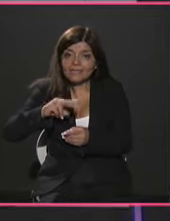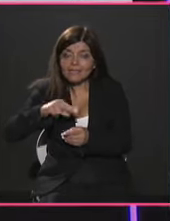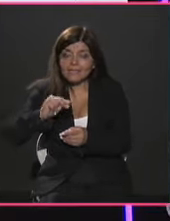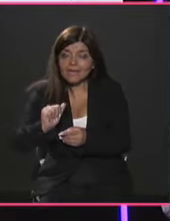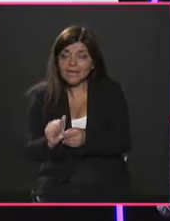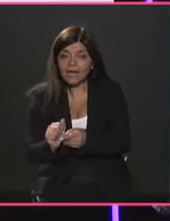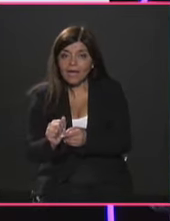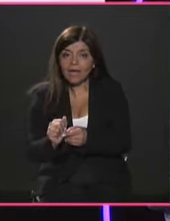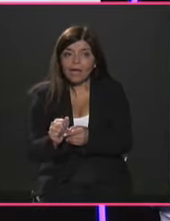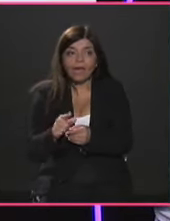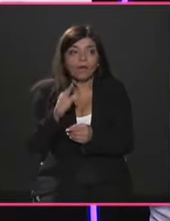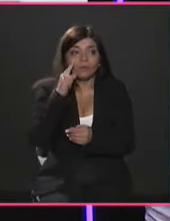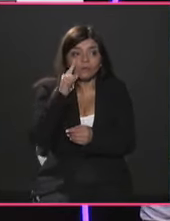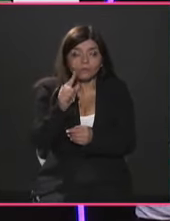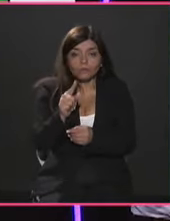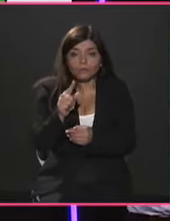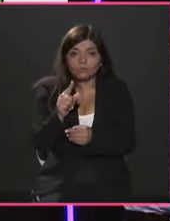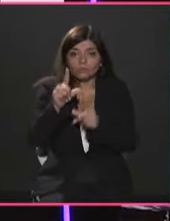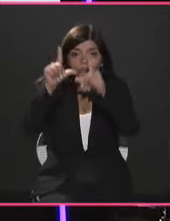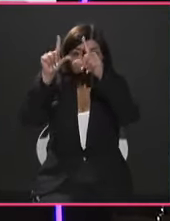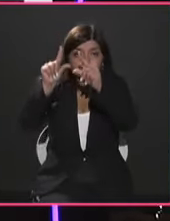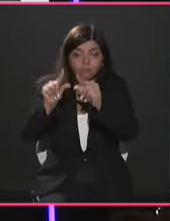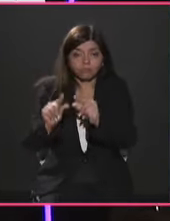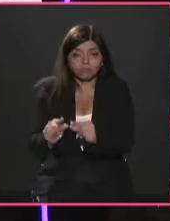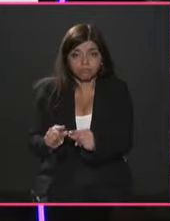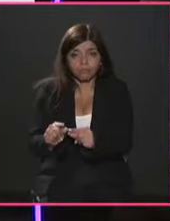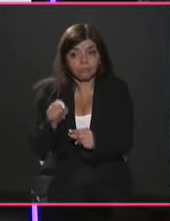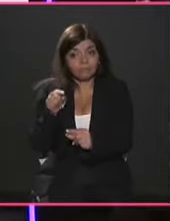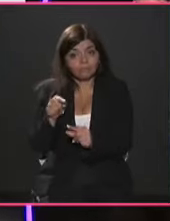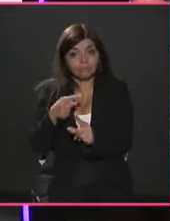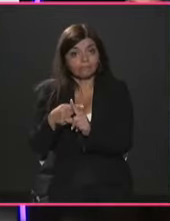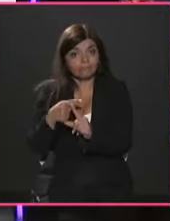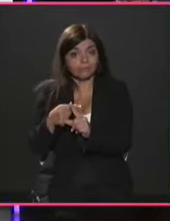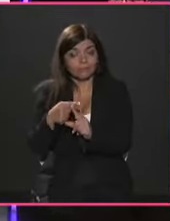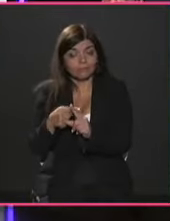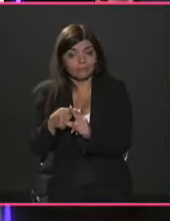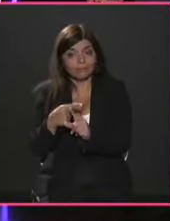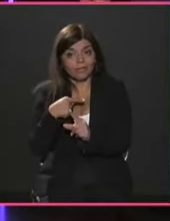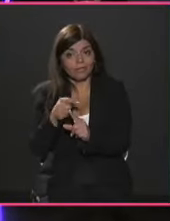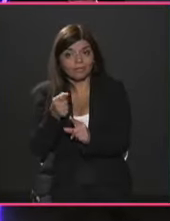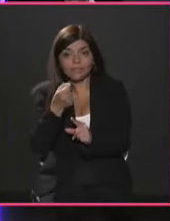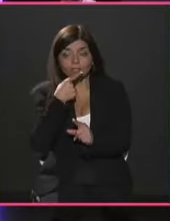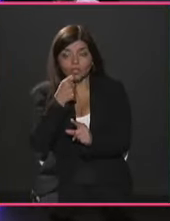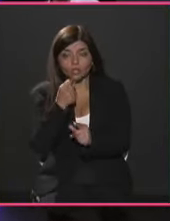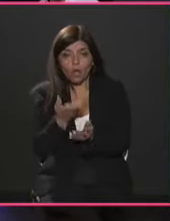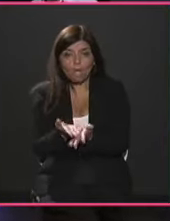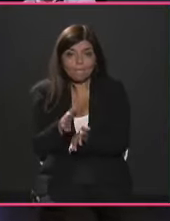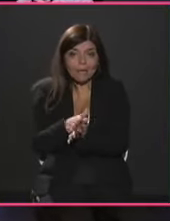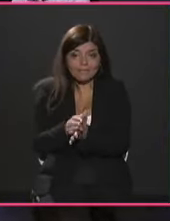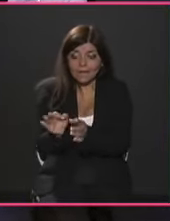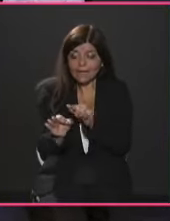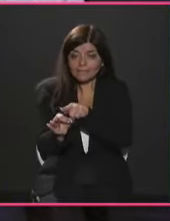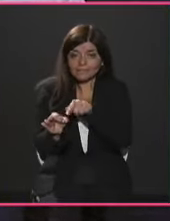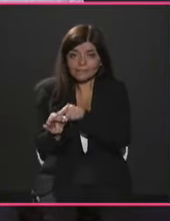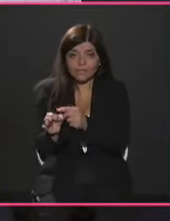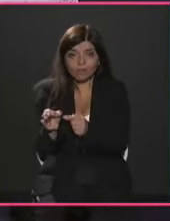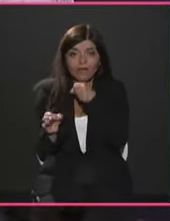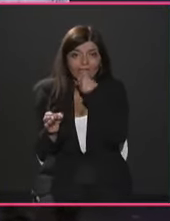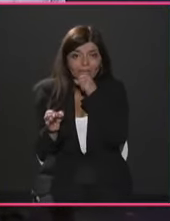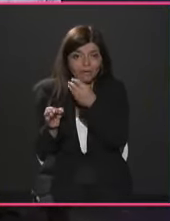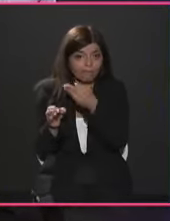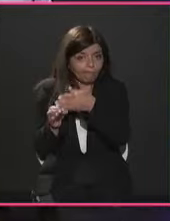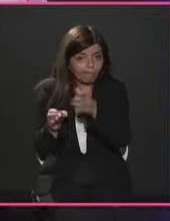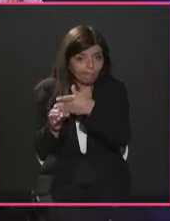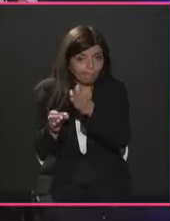la cantidad de células que sobreviven Y esto es positivo Esto es lo que nos dice que efectivamente este compuesto mata las células senescentes ya perfecto